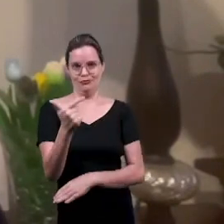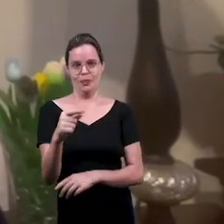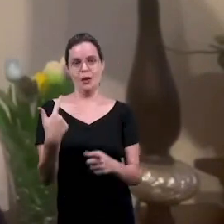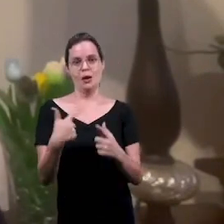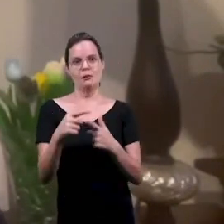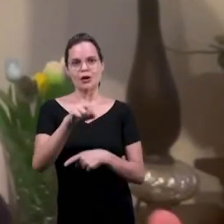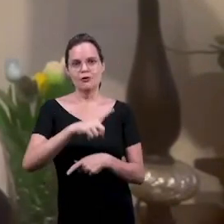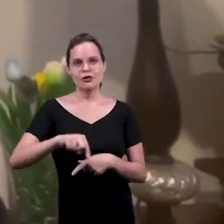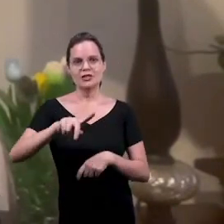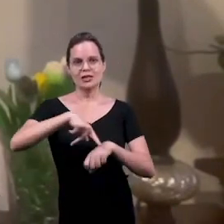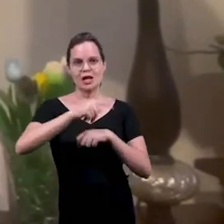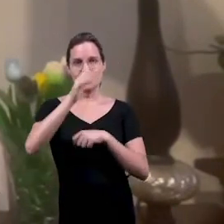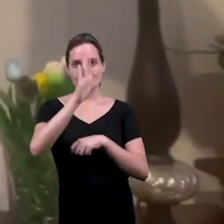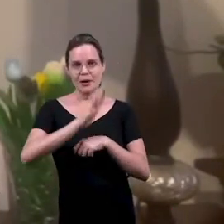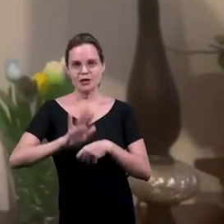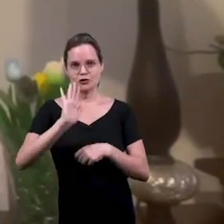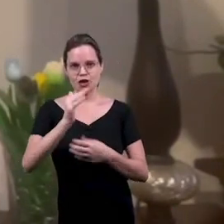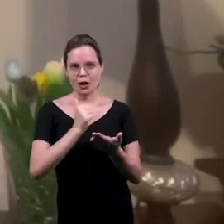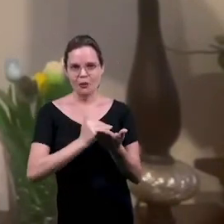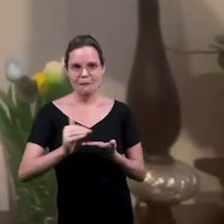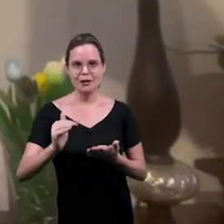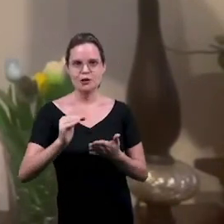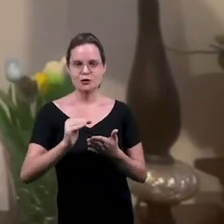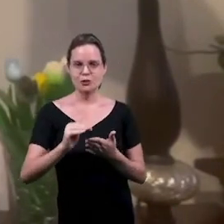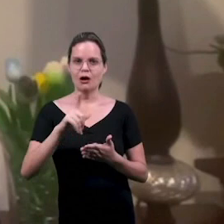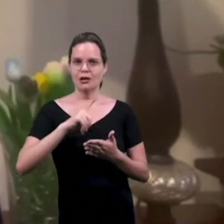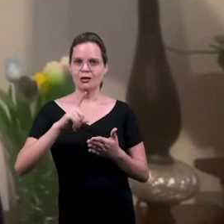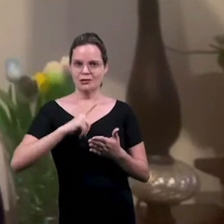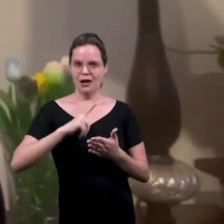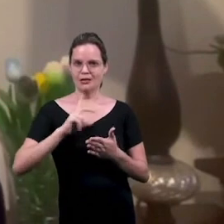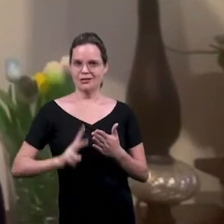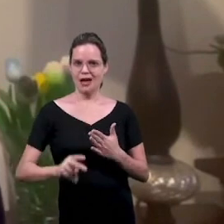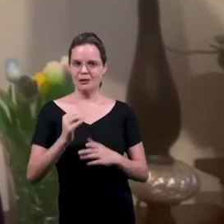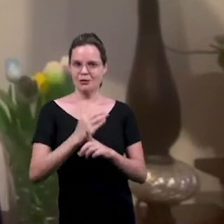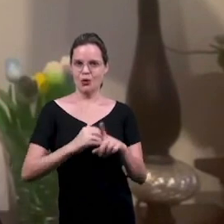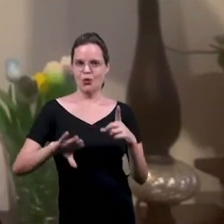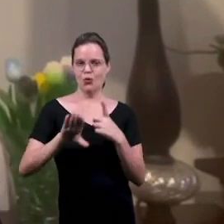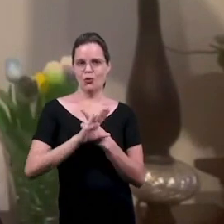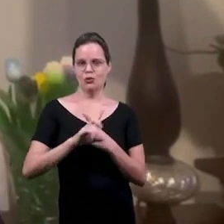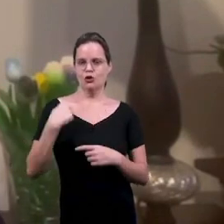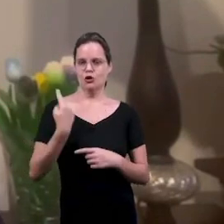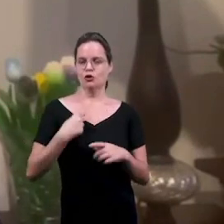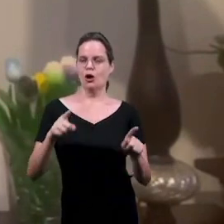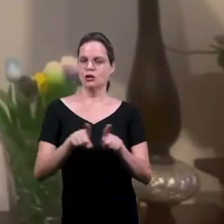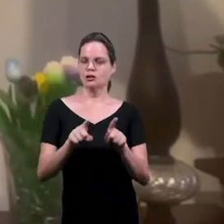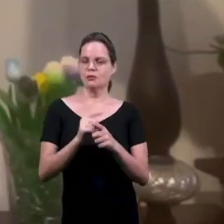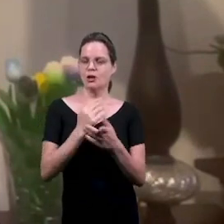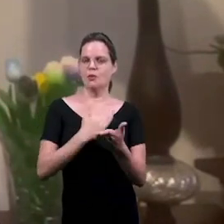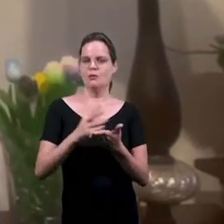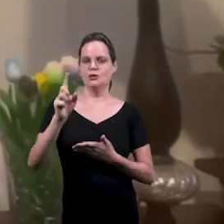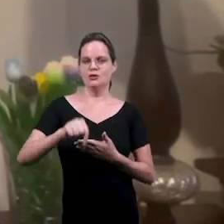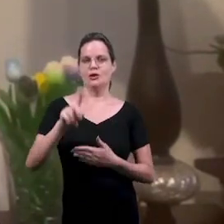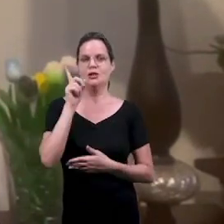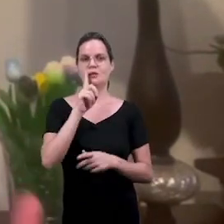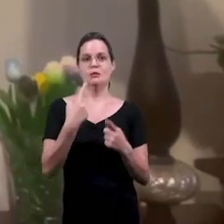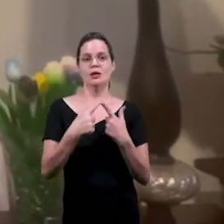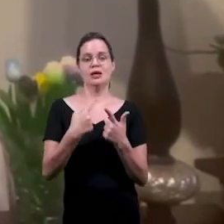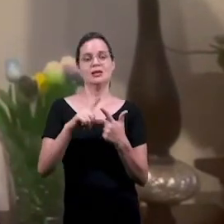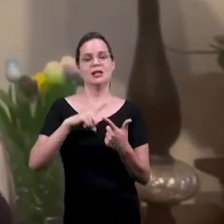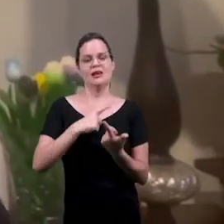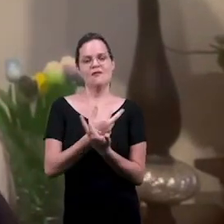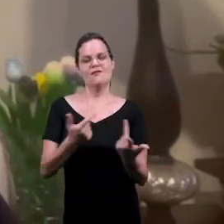sin Fronteras, conforme a lo que el Señor nos dio en el Brasil. En el Brasil están haciendo esto, y esto también